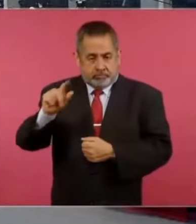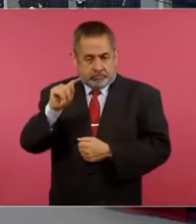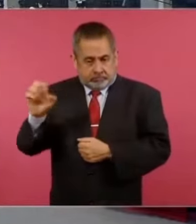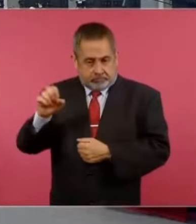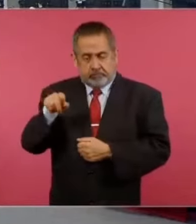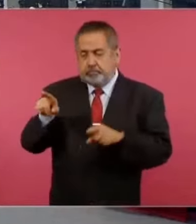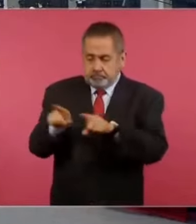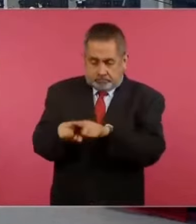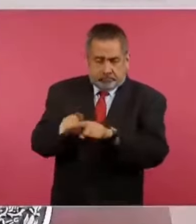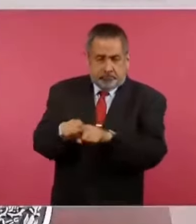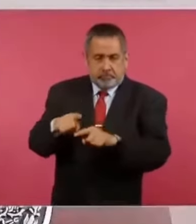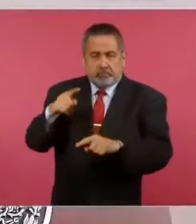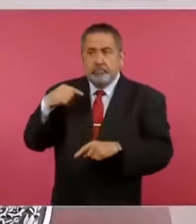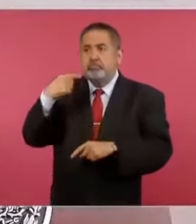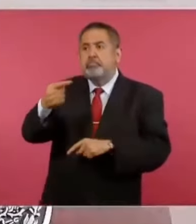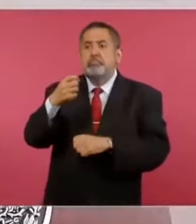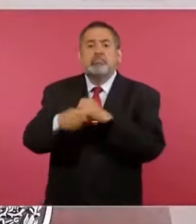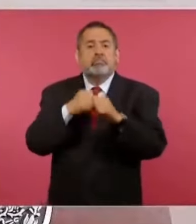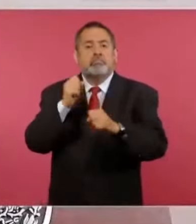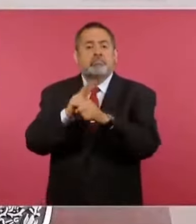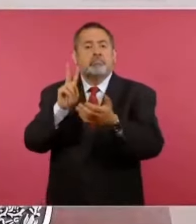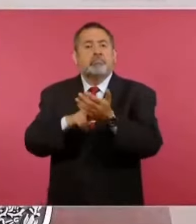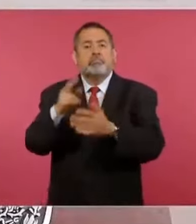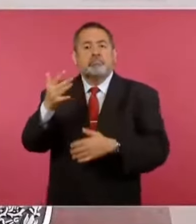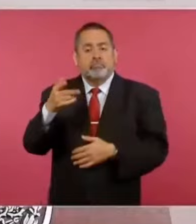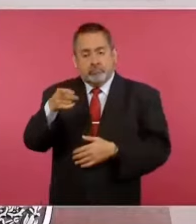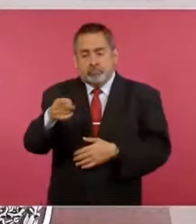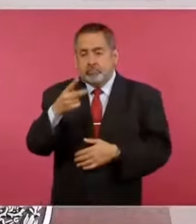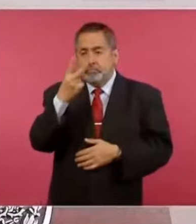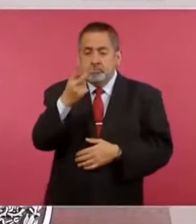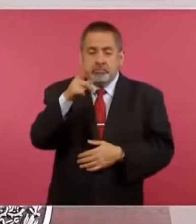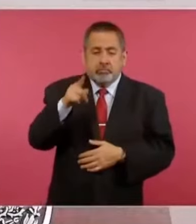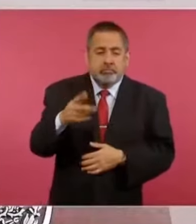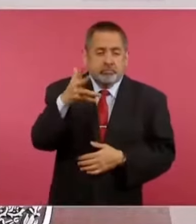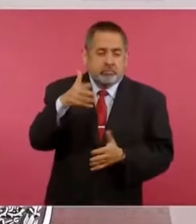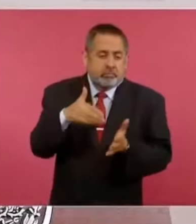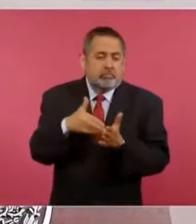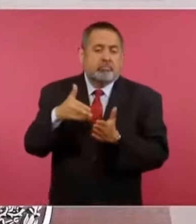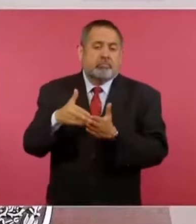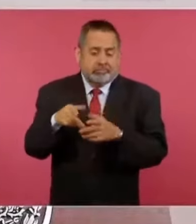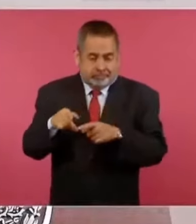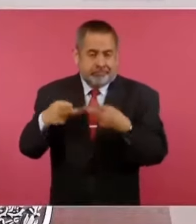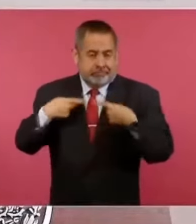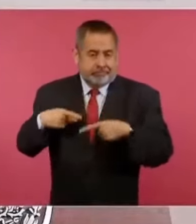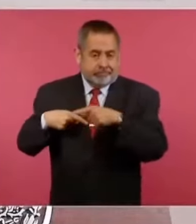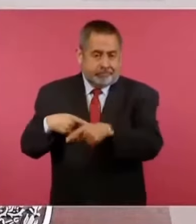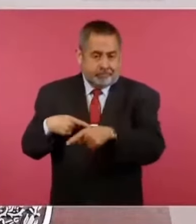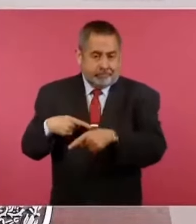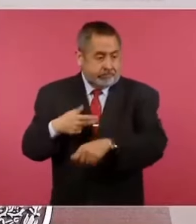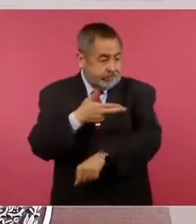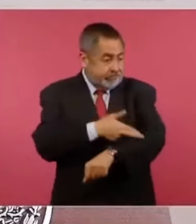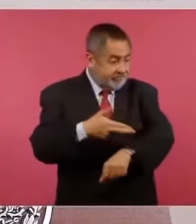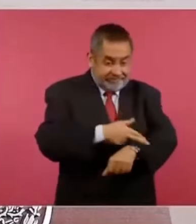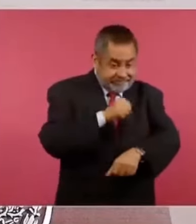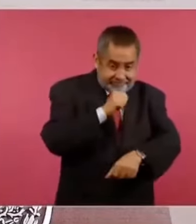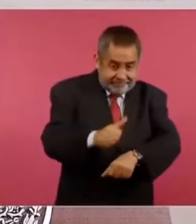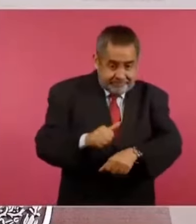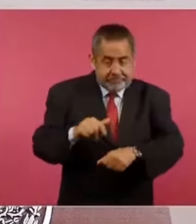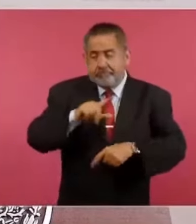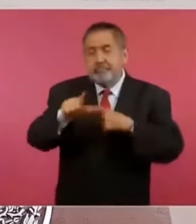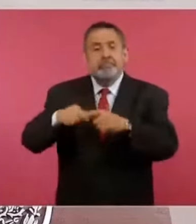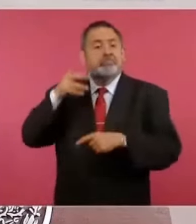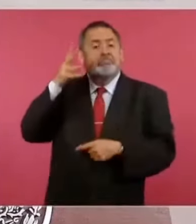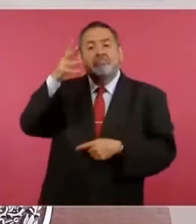dentro, hacia el 2050, estamos hablando de 2.5 millones de personas que, si no hacíamos esto hoy, se iban a